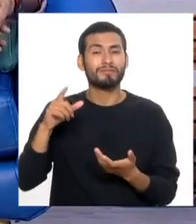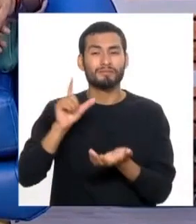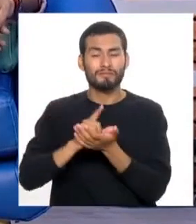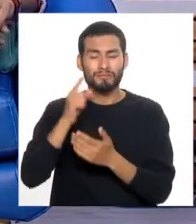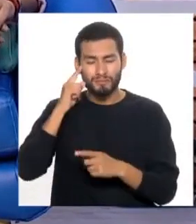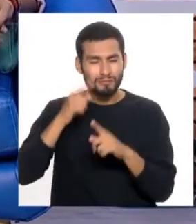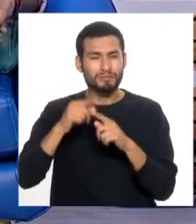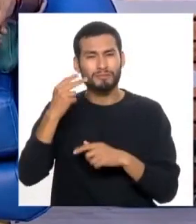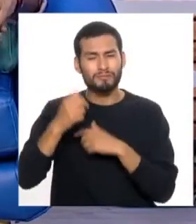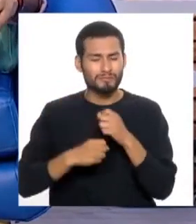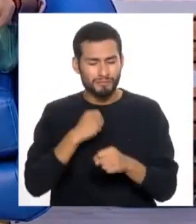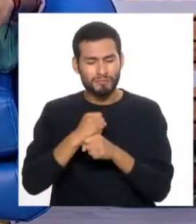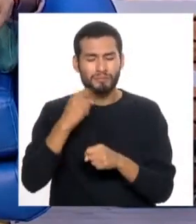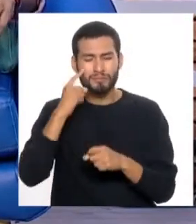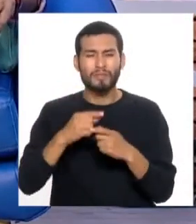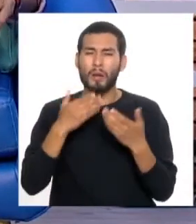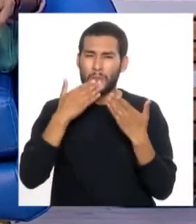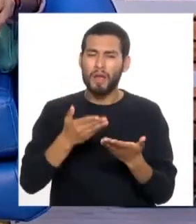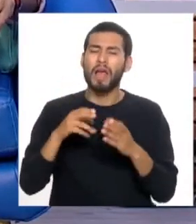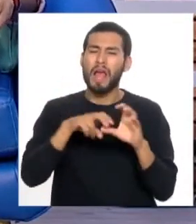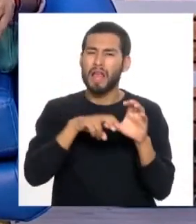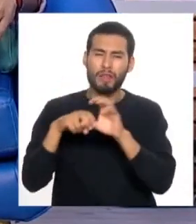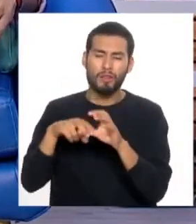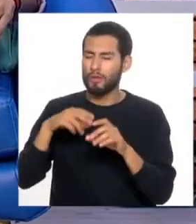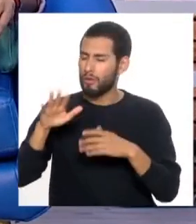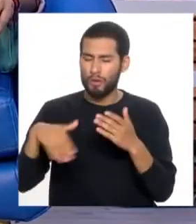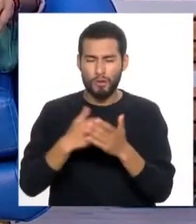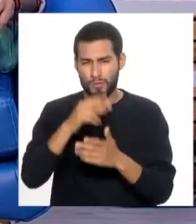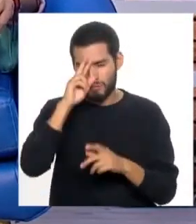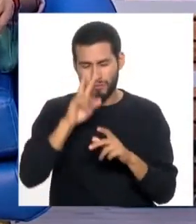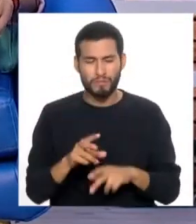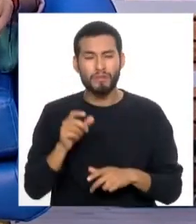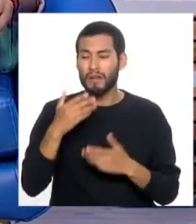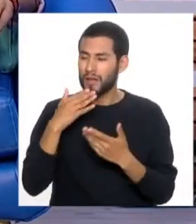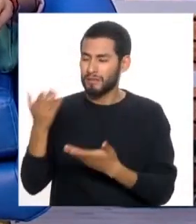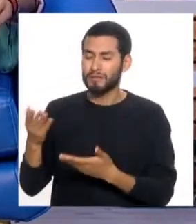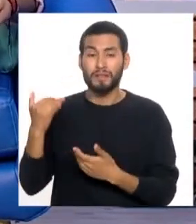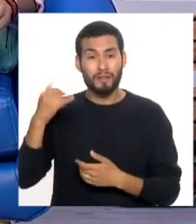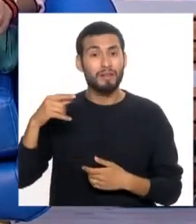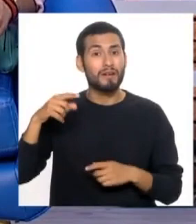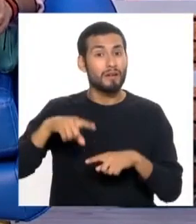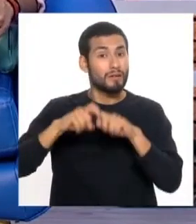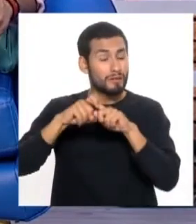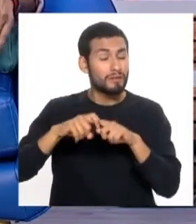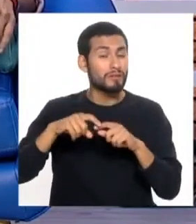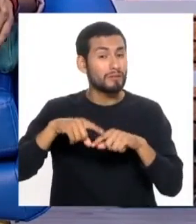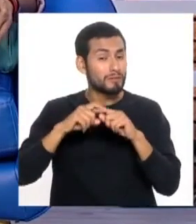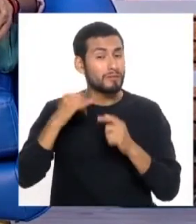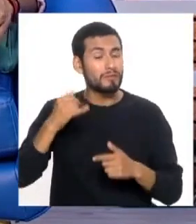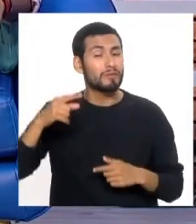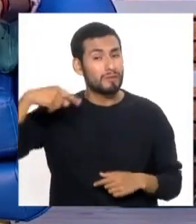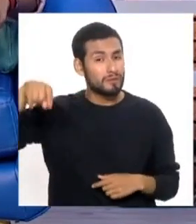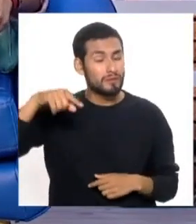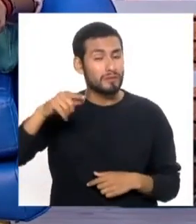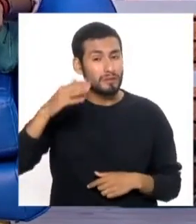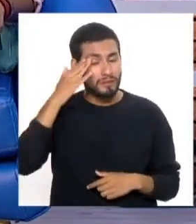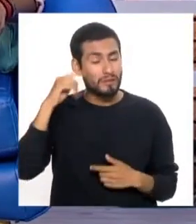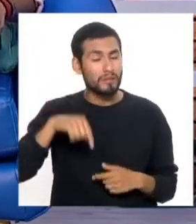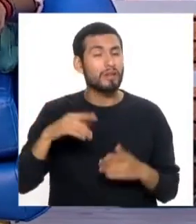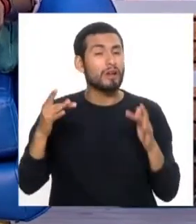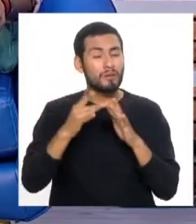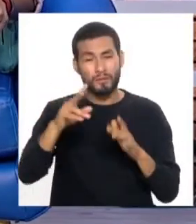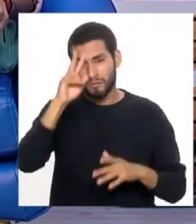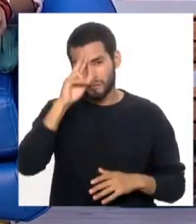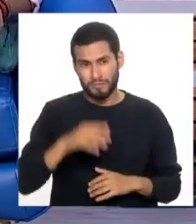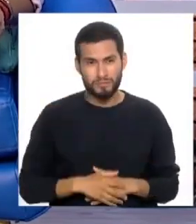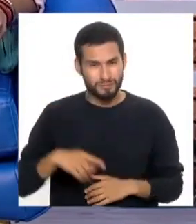el bien del transporte de todos los peruanos. Gracias a Patricia Lata. ¿Nos vamos a una pausa? Nos vamos a la pausa y ya regresamos. Tú ya sabes que estás aquí en